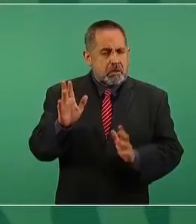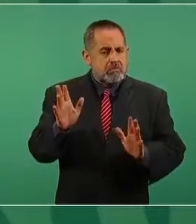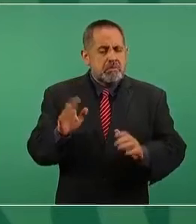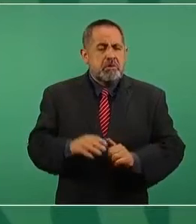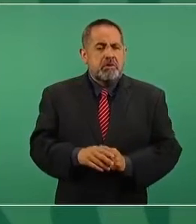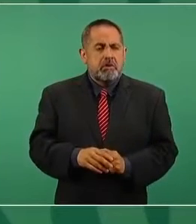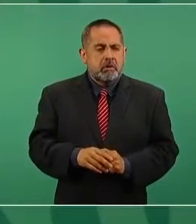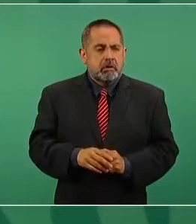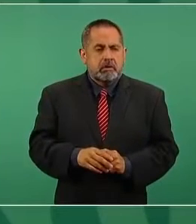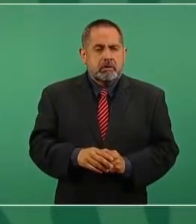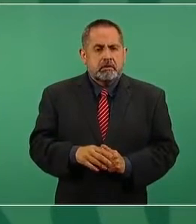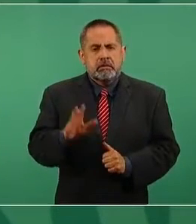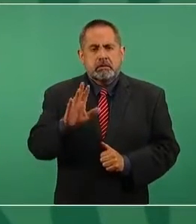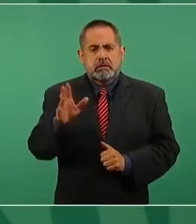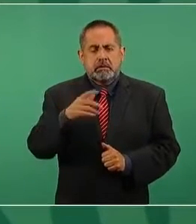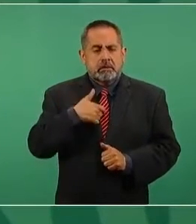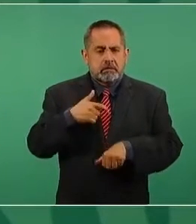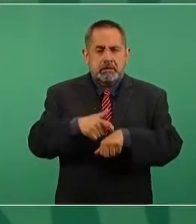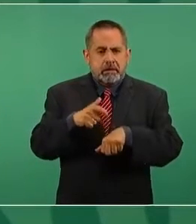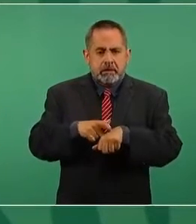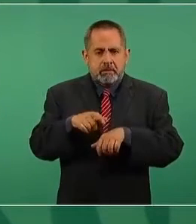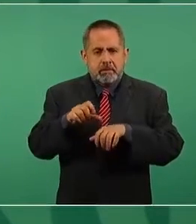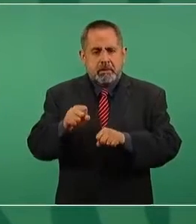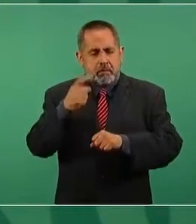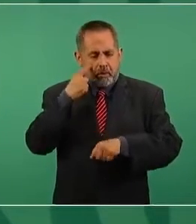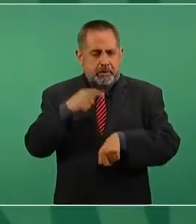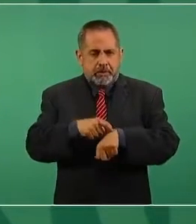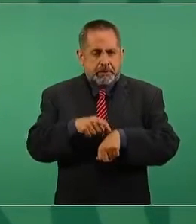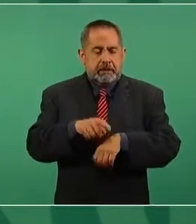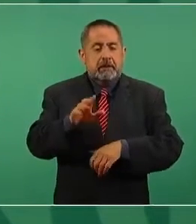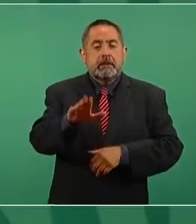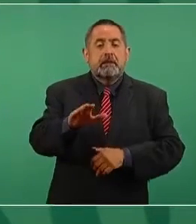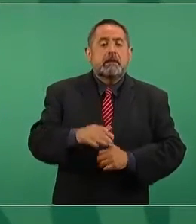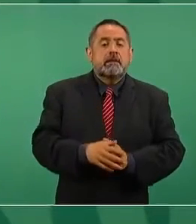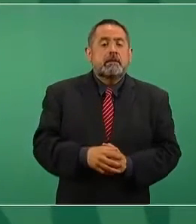y ya no me va a alcanzar el tiempo.